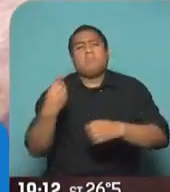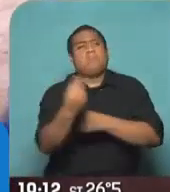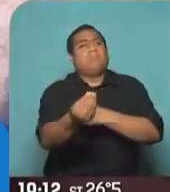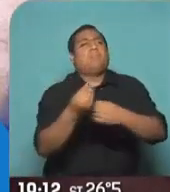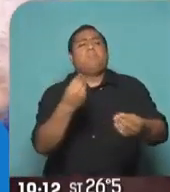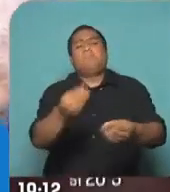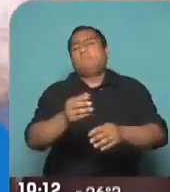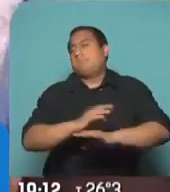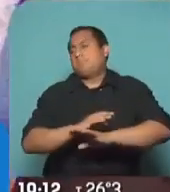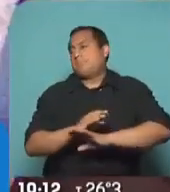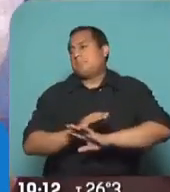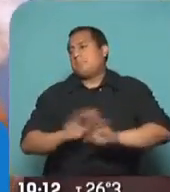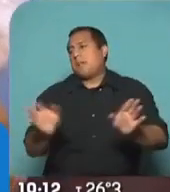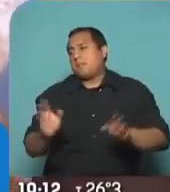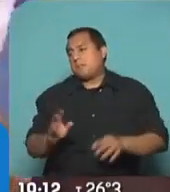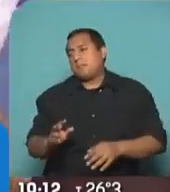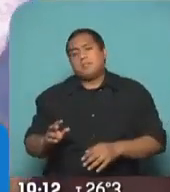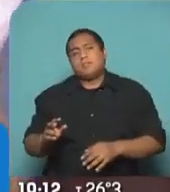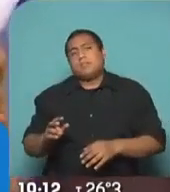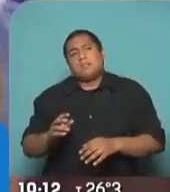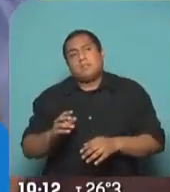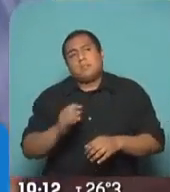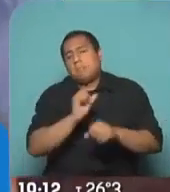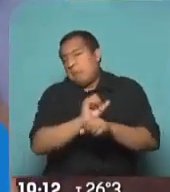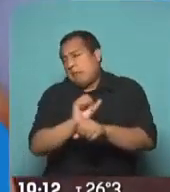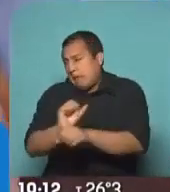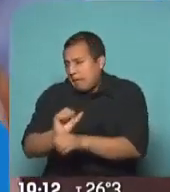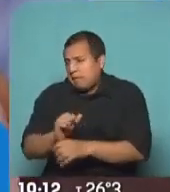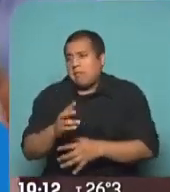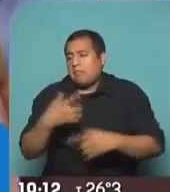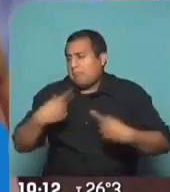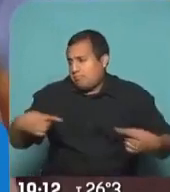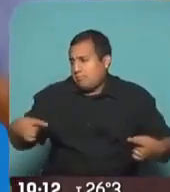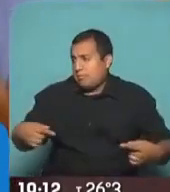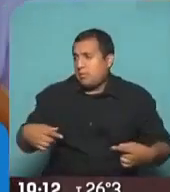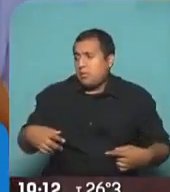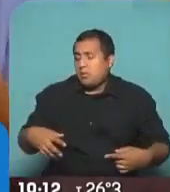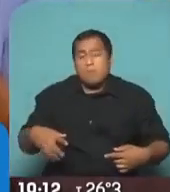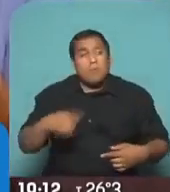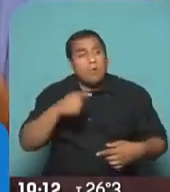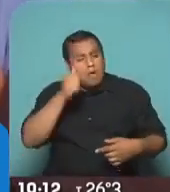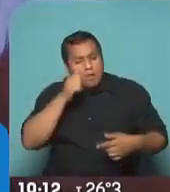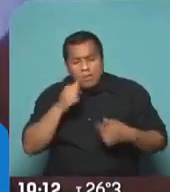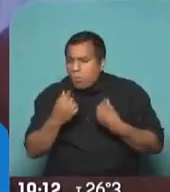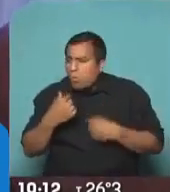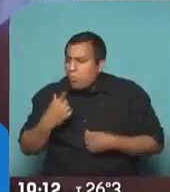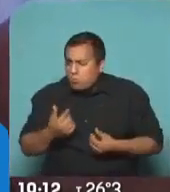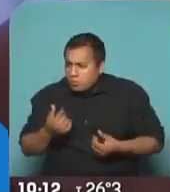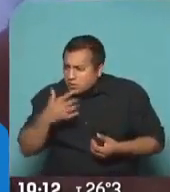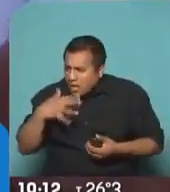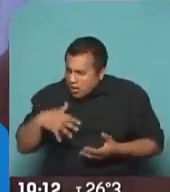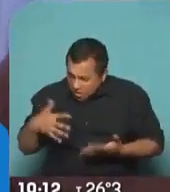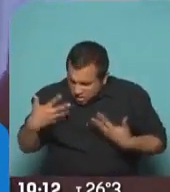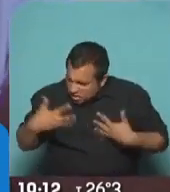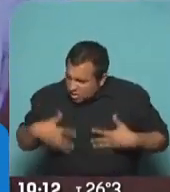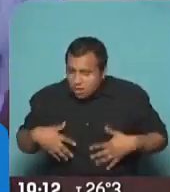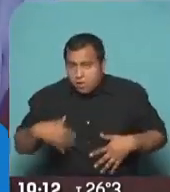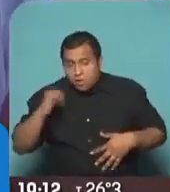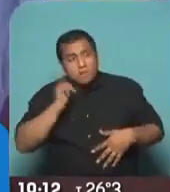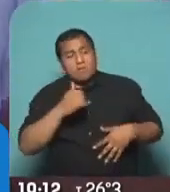6 ahora, después de 8 meses presos. ¿A vos cómo te dieron? ¿Eso sangre? Sí. Fue algo que me